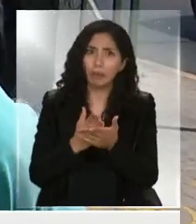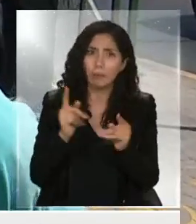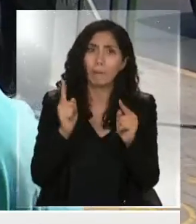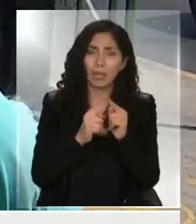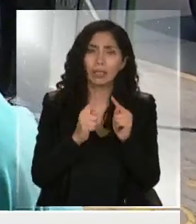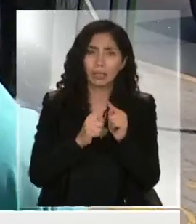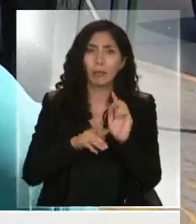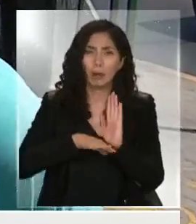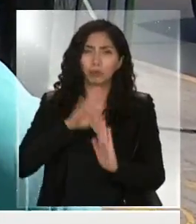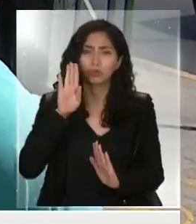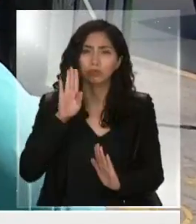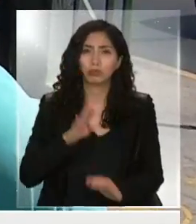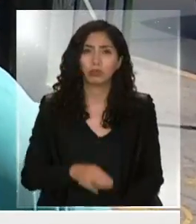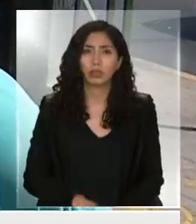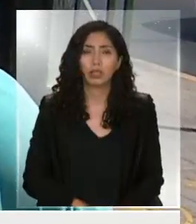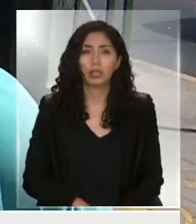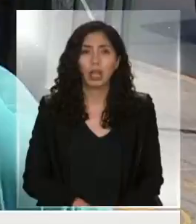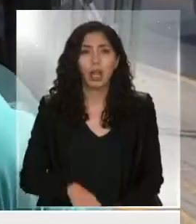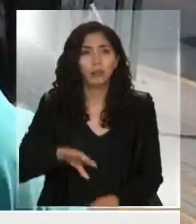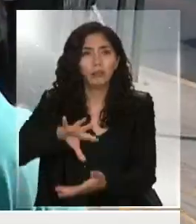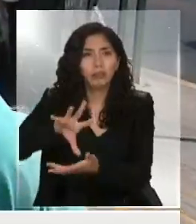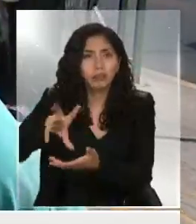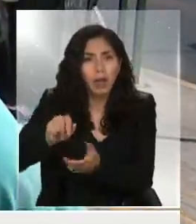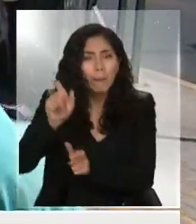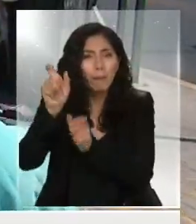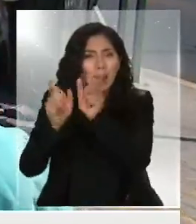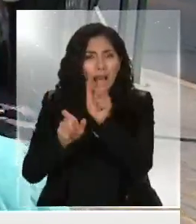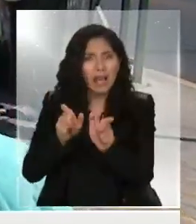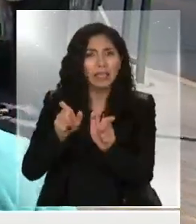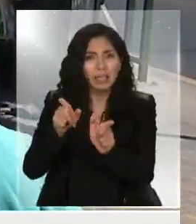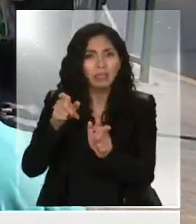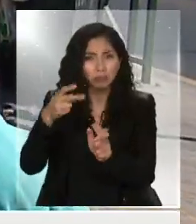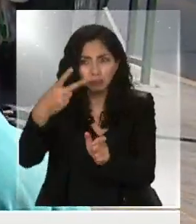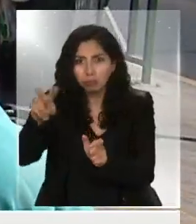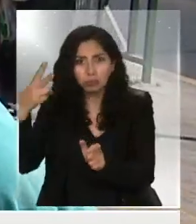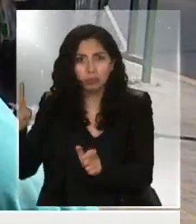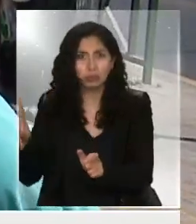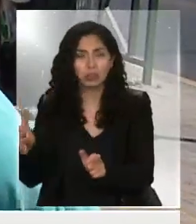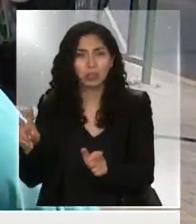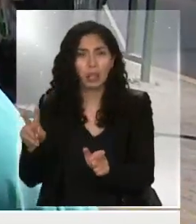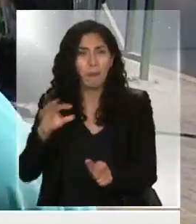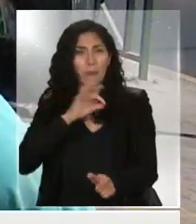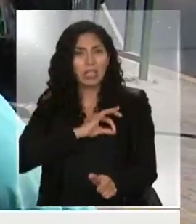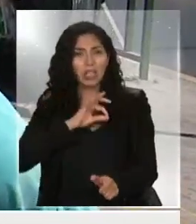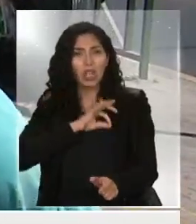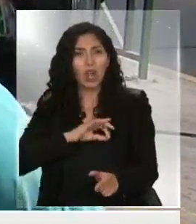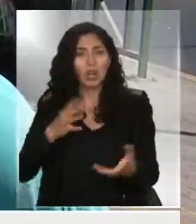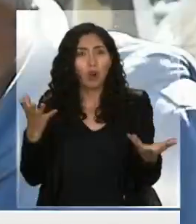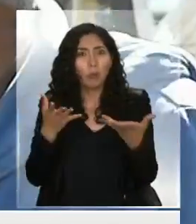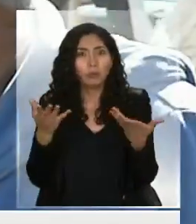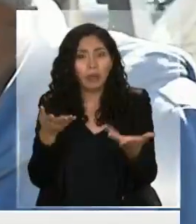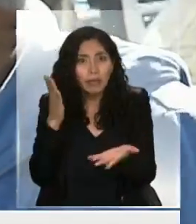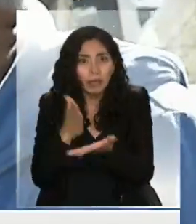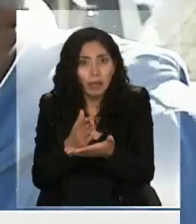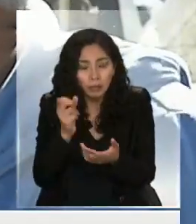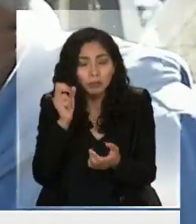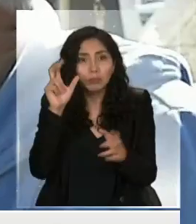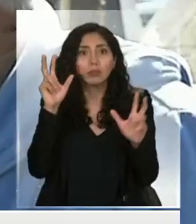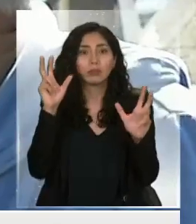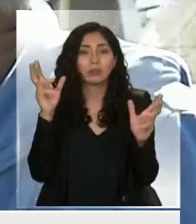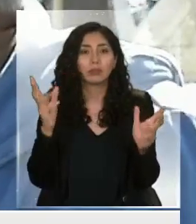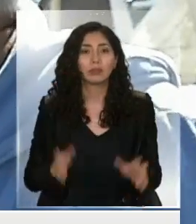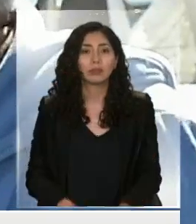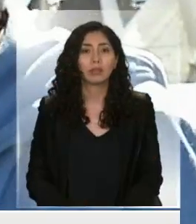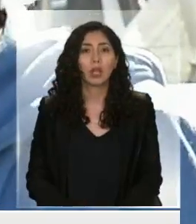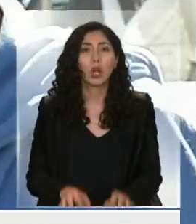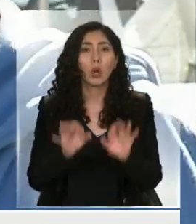Están quitándole la plata a los ahorrantes. Se van a ir a la cresta todas las pensiones, ¿cómo no abren los ojos? Justamente las